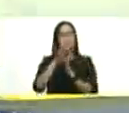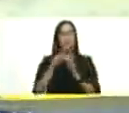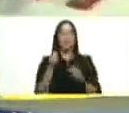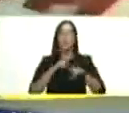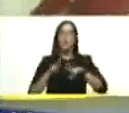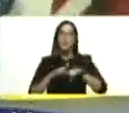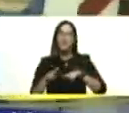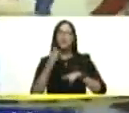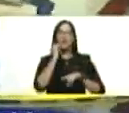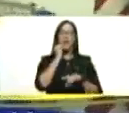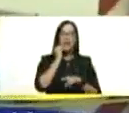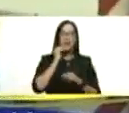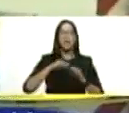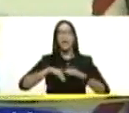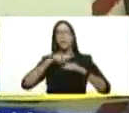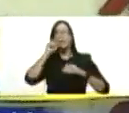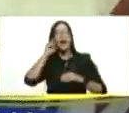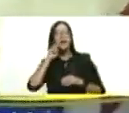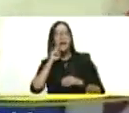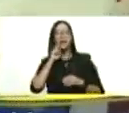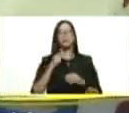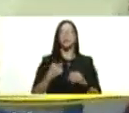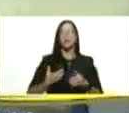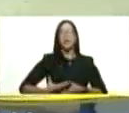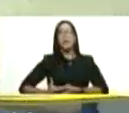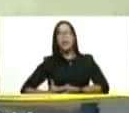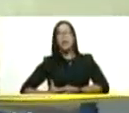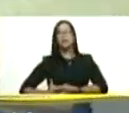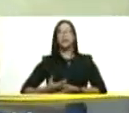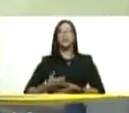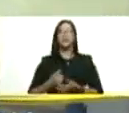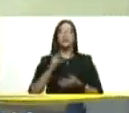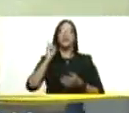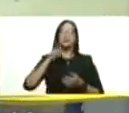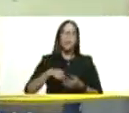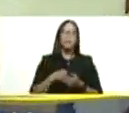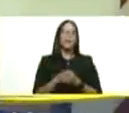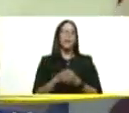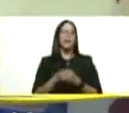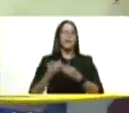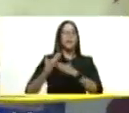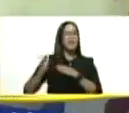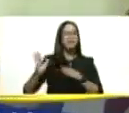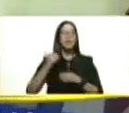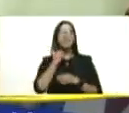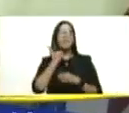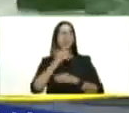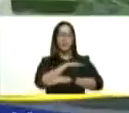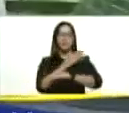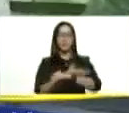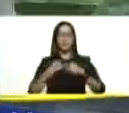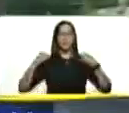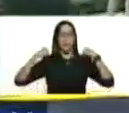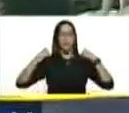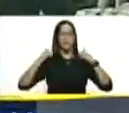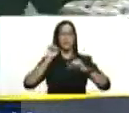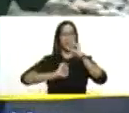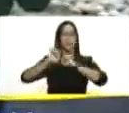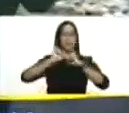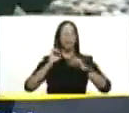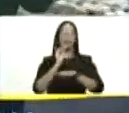la adolescencia, el embarazo, la lactancia materna, previene enfermedades porque fortalece el sistema inmunológico, cuida el